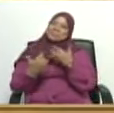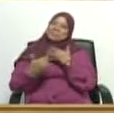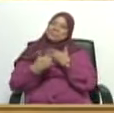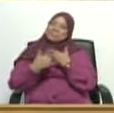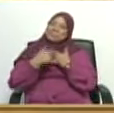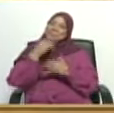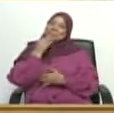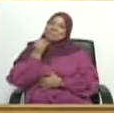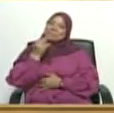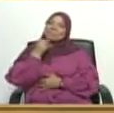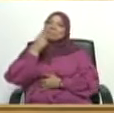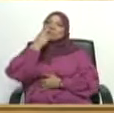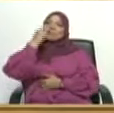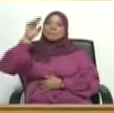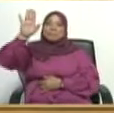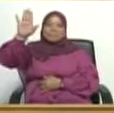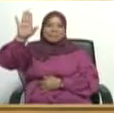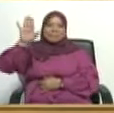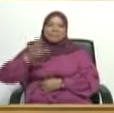Adolf Hitler.